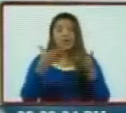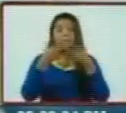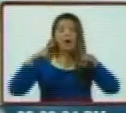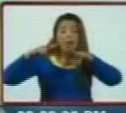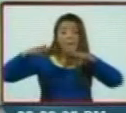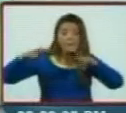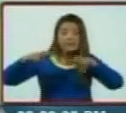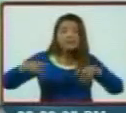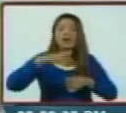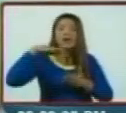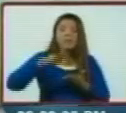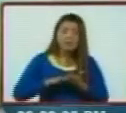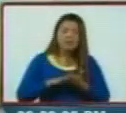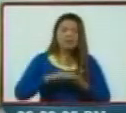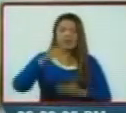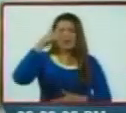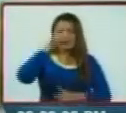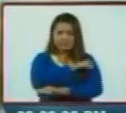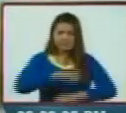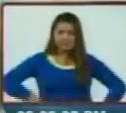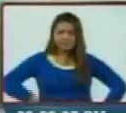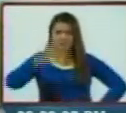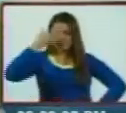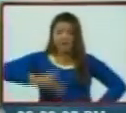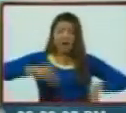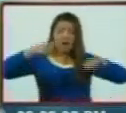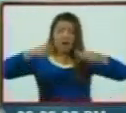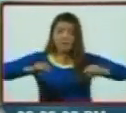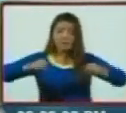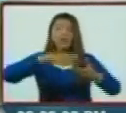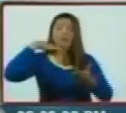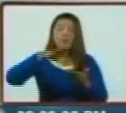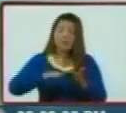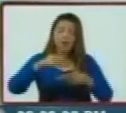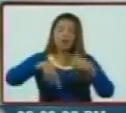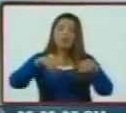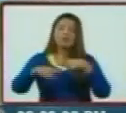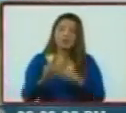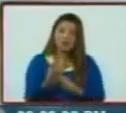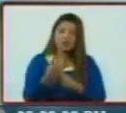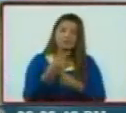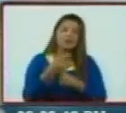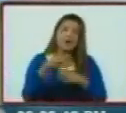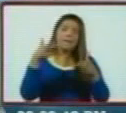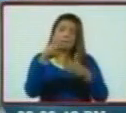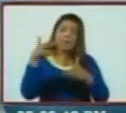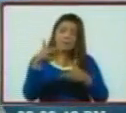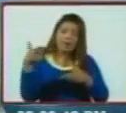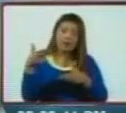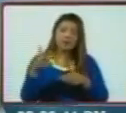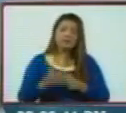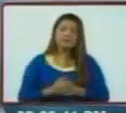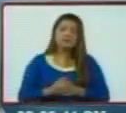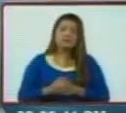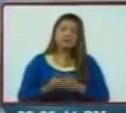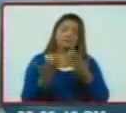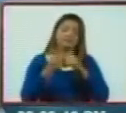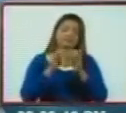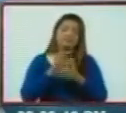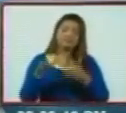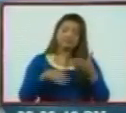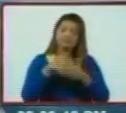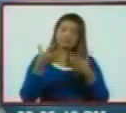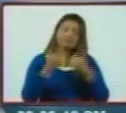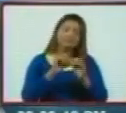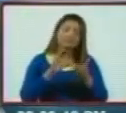un efectivo de la Guardia Nacional Bolivariana y un motorizado, quienes fallecieron como consecuencia de los impactos de bala recibidos durante los hechos violentos